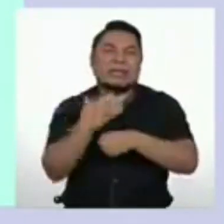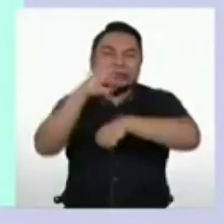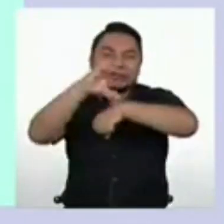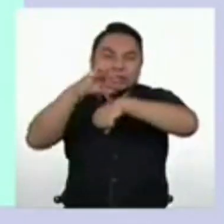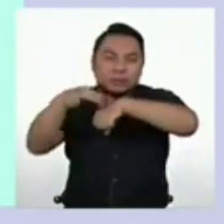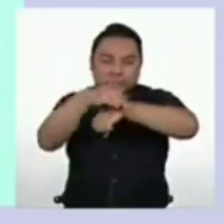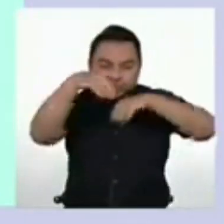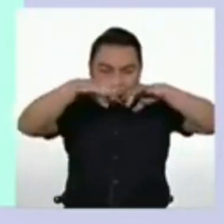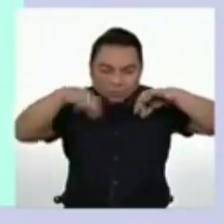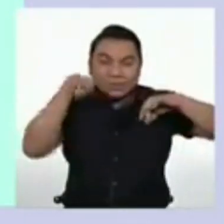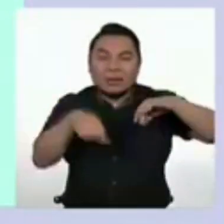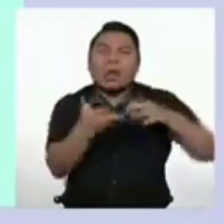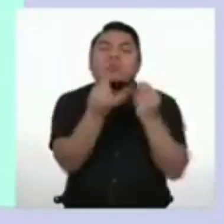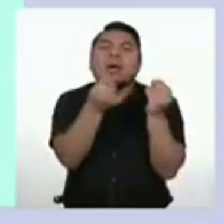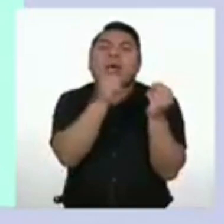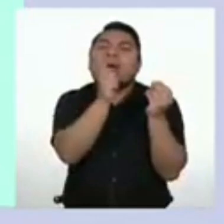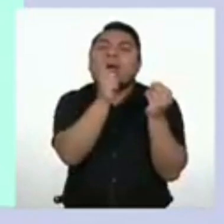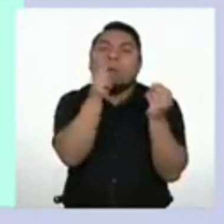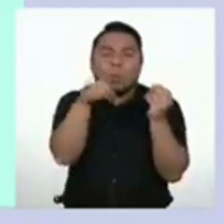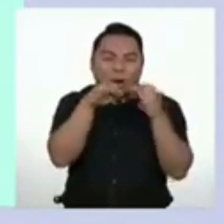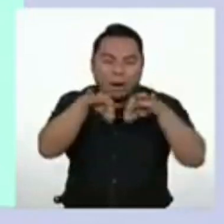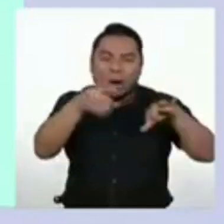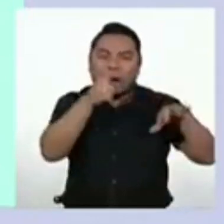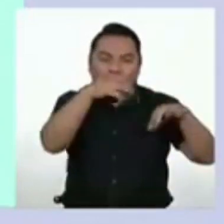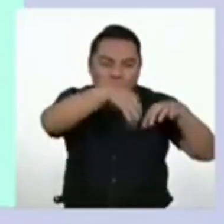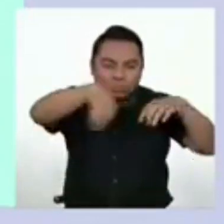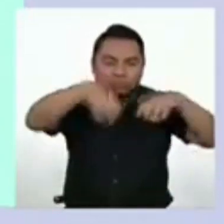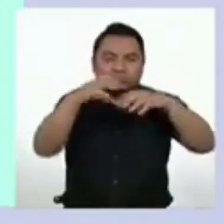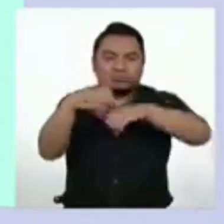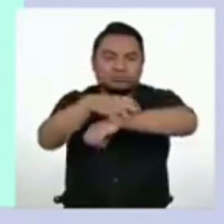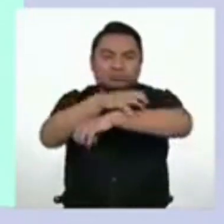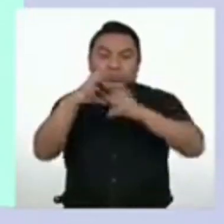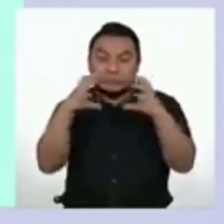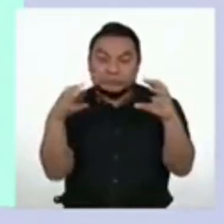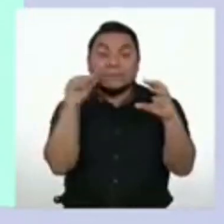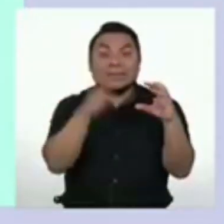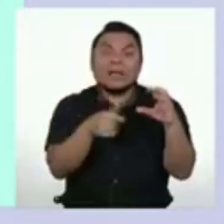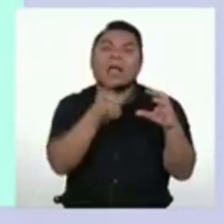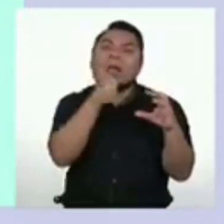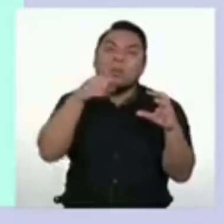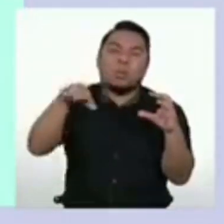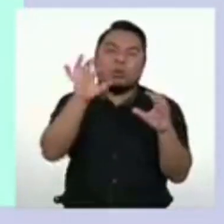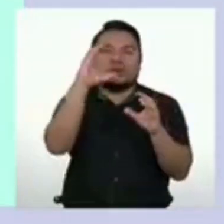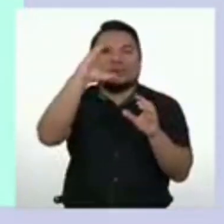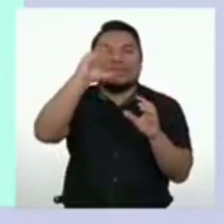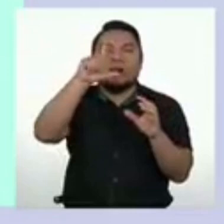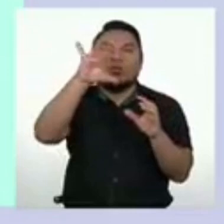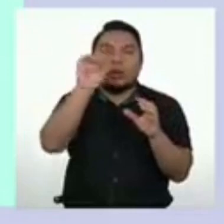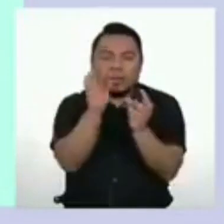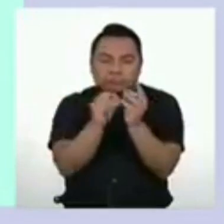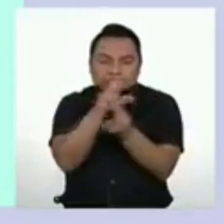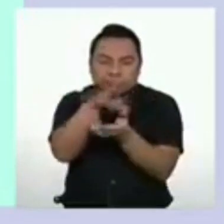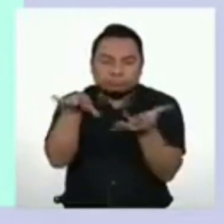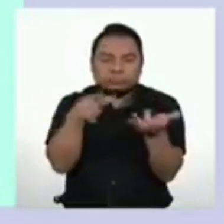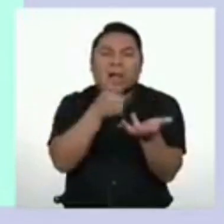agua y sales disueltas en este líquido. Las células, a la vez, se encuentran flotando, como flota una pelota en